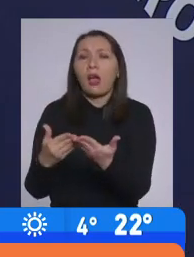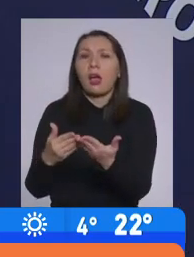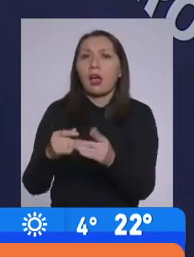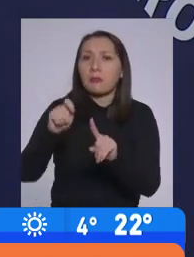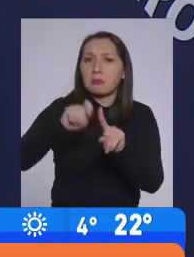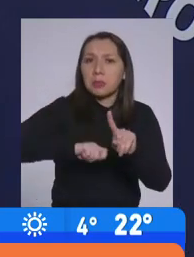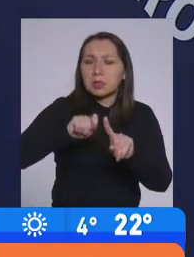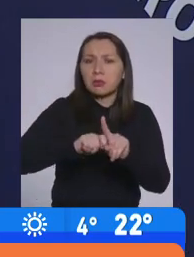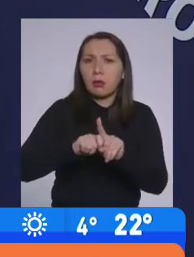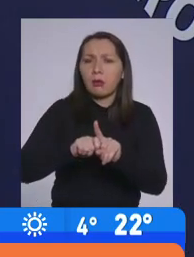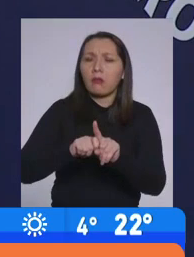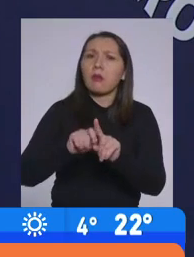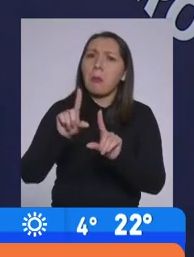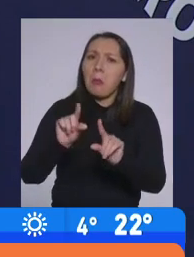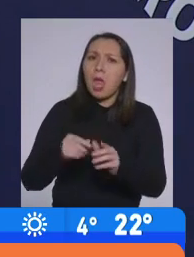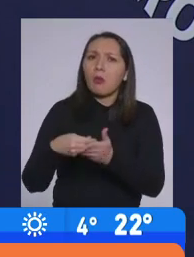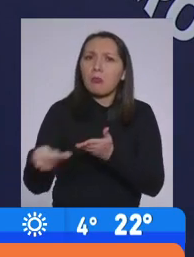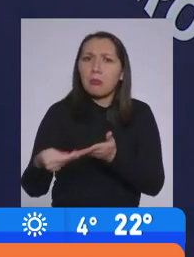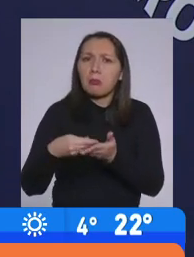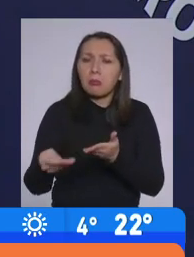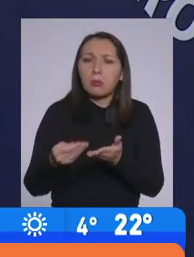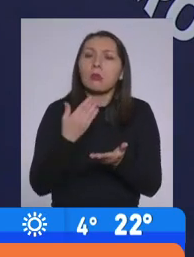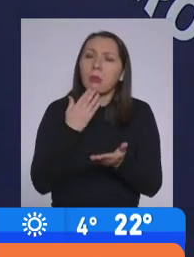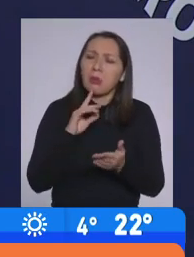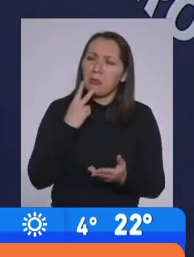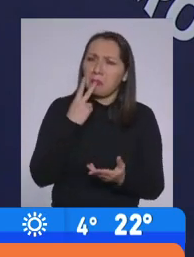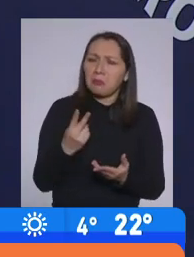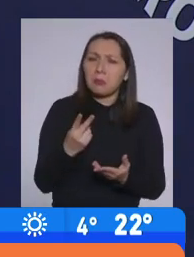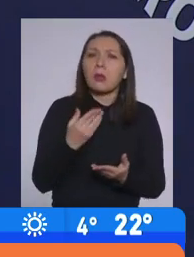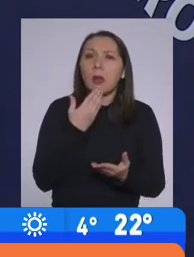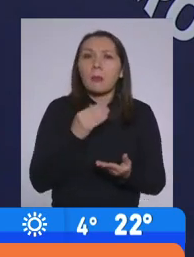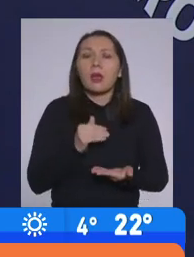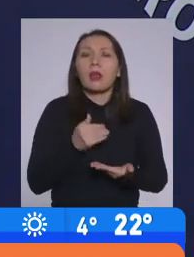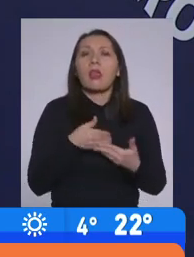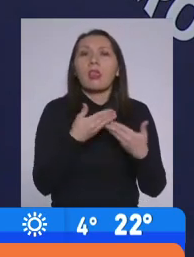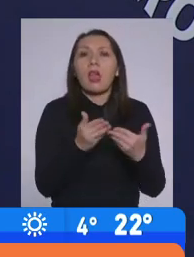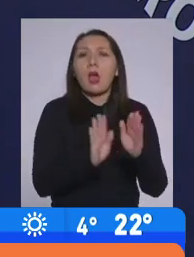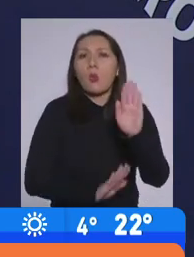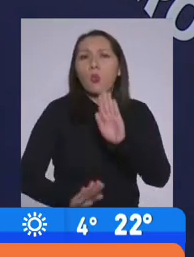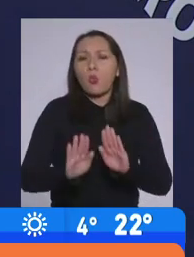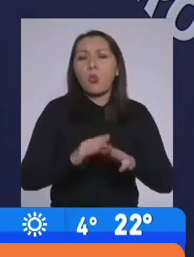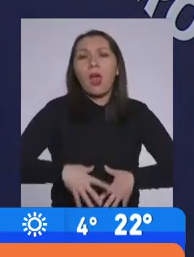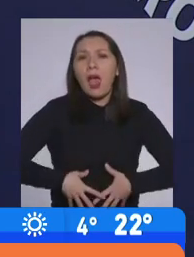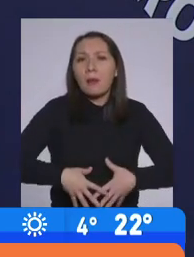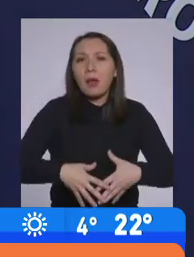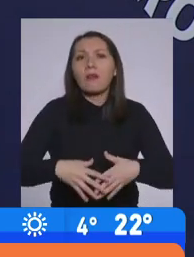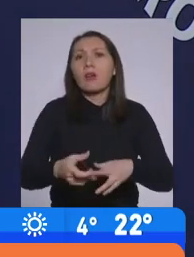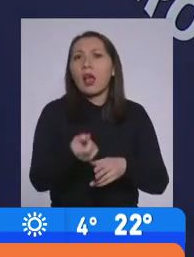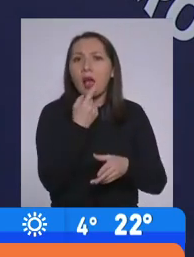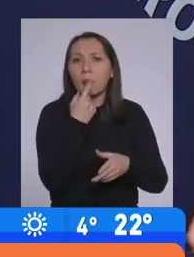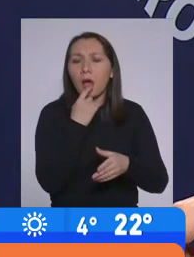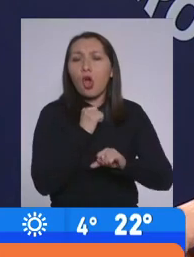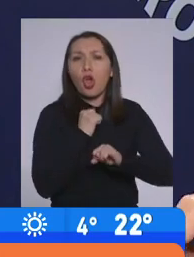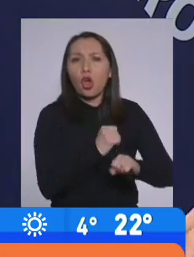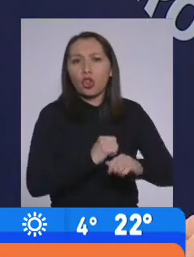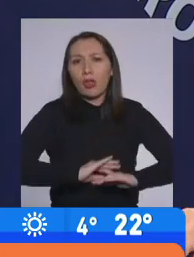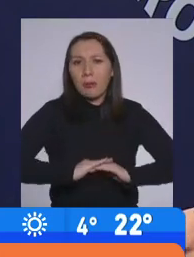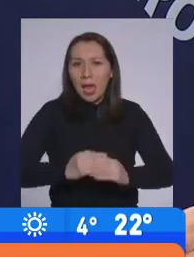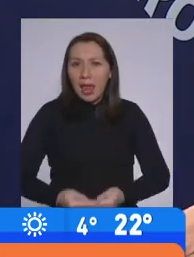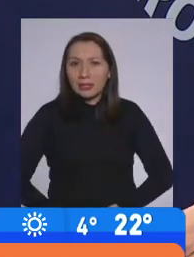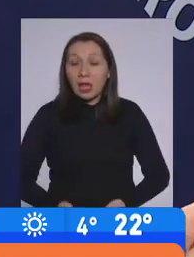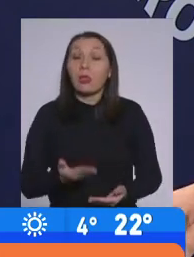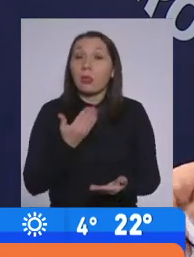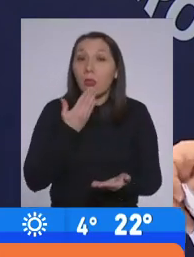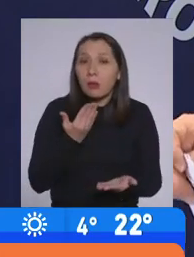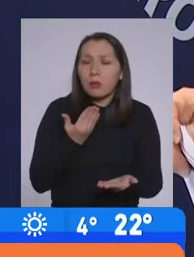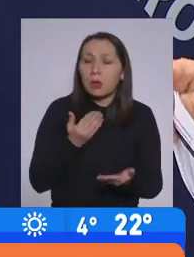preservativos como también en la entrega de de prevención de embarazos estamos hablando de anticonceptivos y es por eso